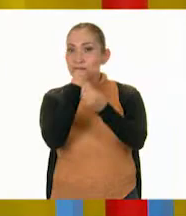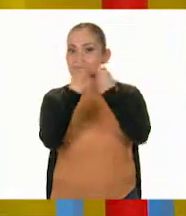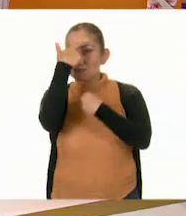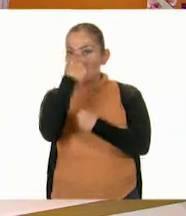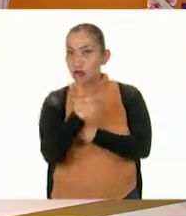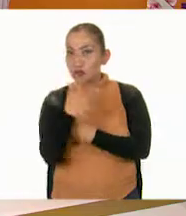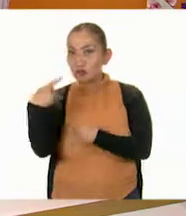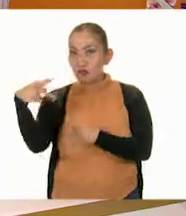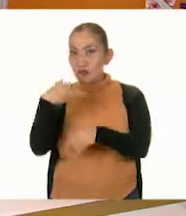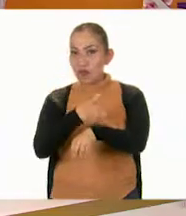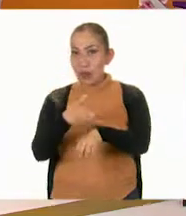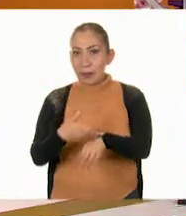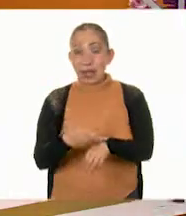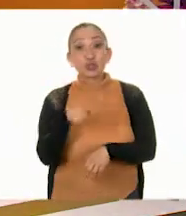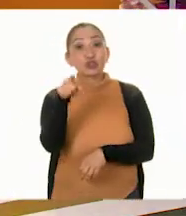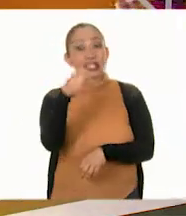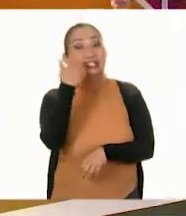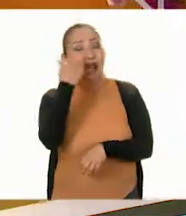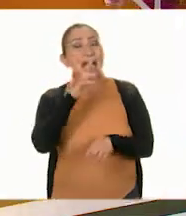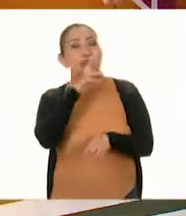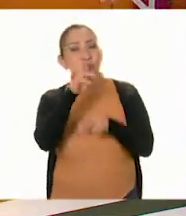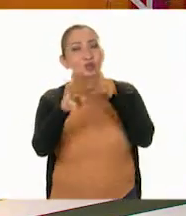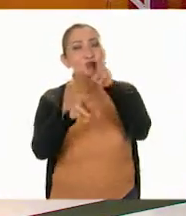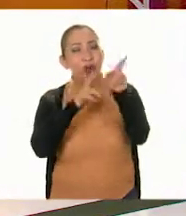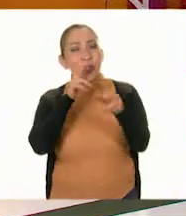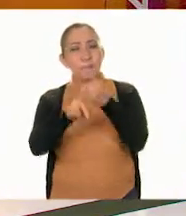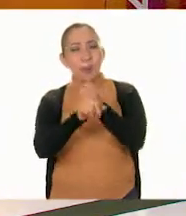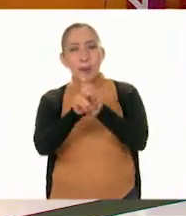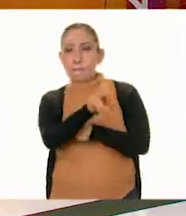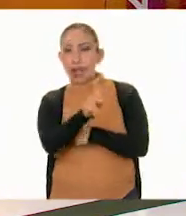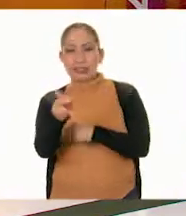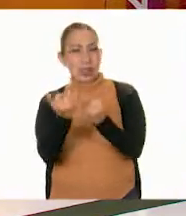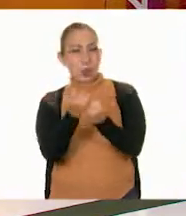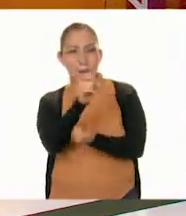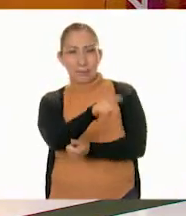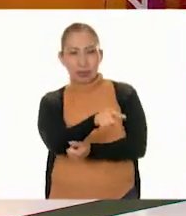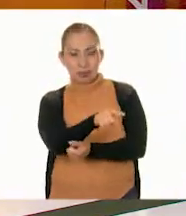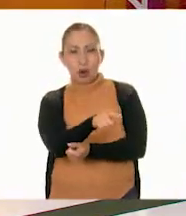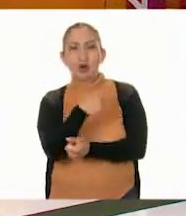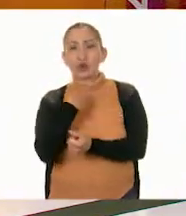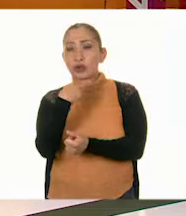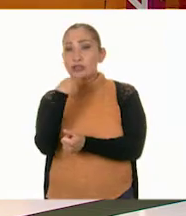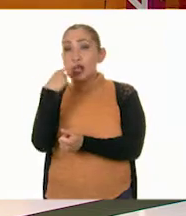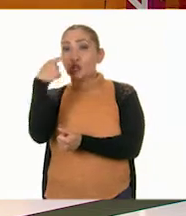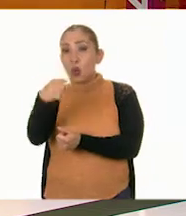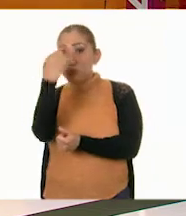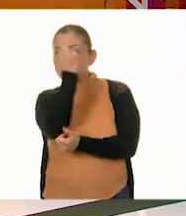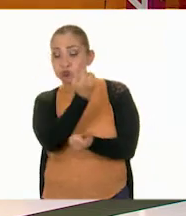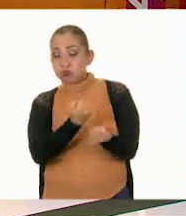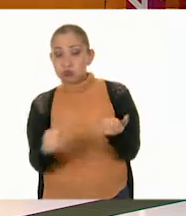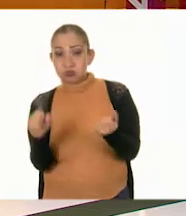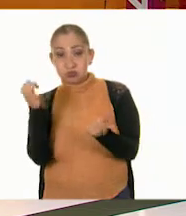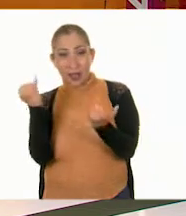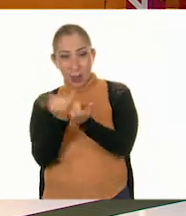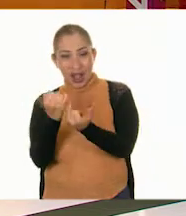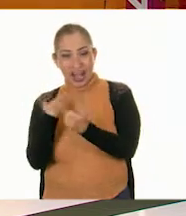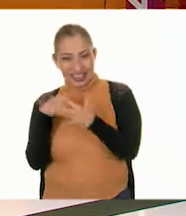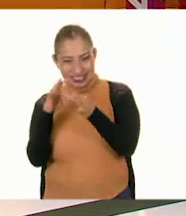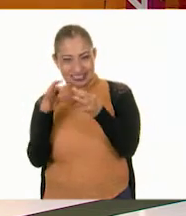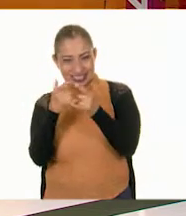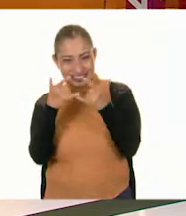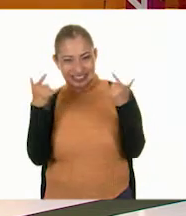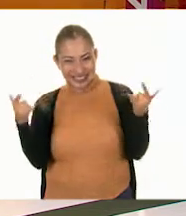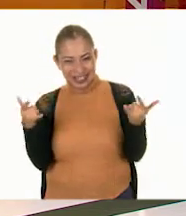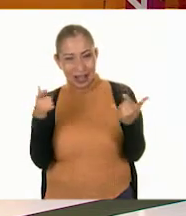Exacto. Y miren, si ustedes quieren seguir resolviendo problemas muy parecidos a los de hoy y utilizar las herramientas que vimos como en el cuento que nos contó